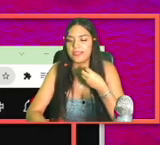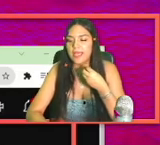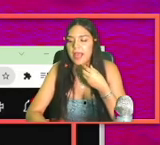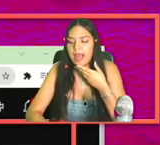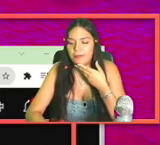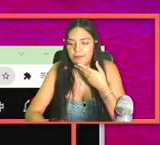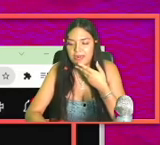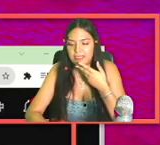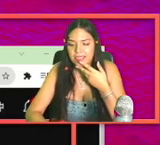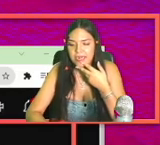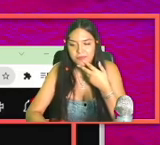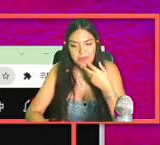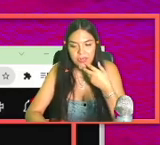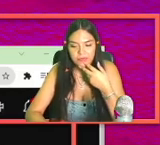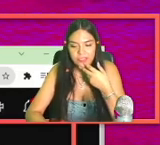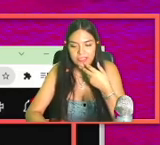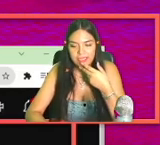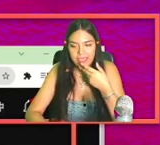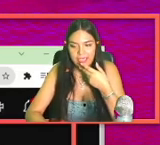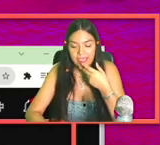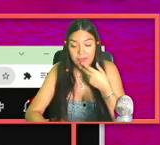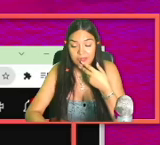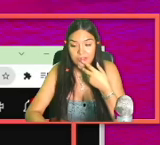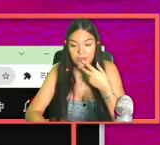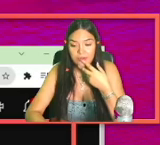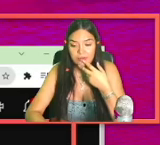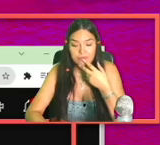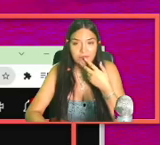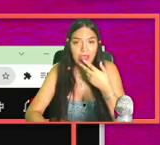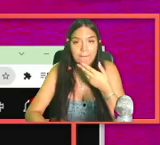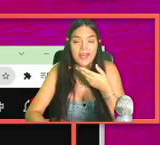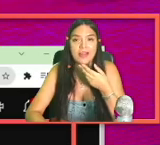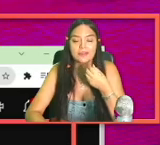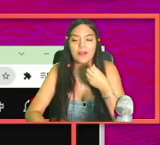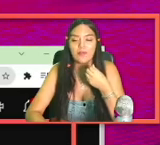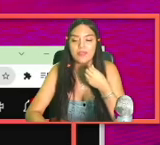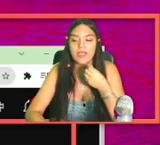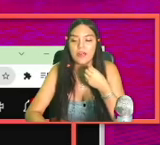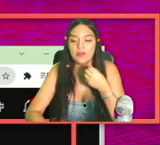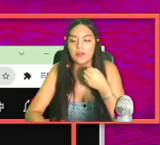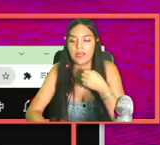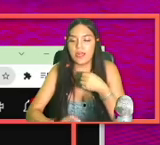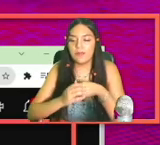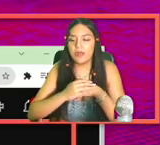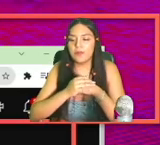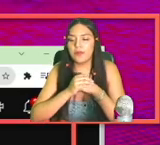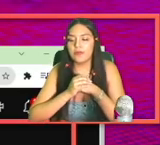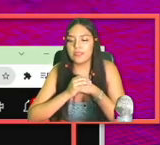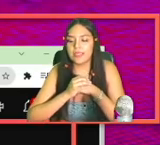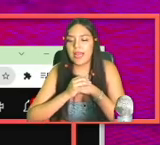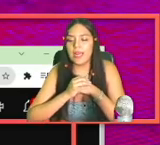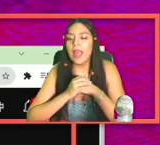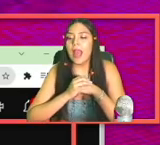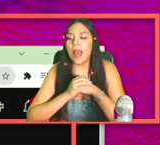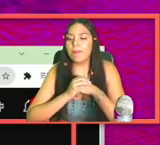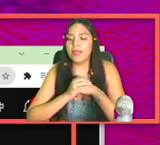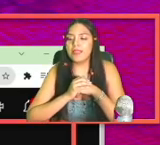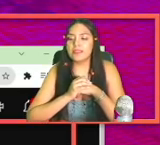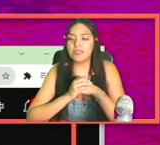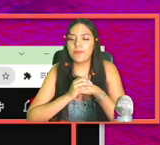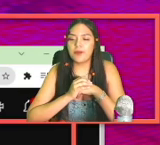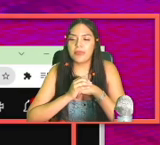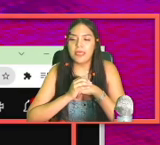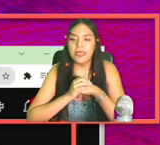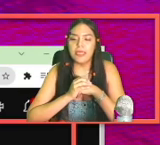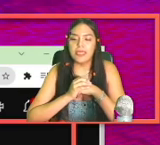fuertes A mi parecer él nos dice que que pues esto apenas va a comenzar no que era limpian al poder judicial apenas